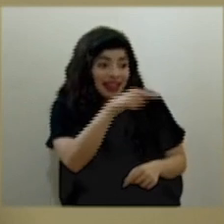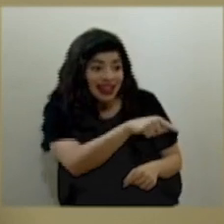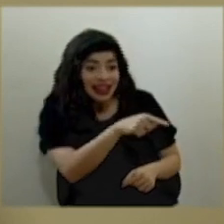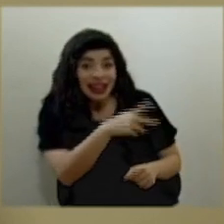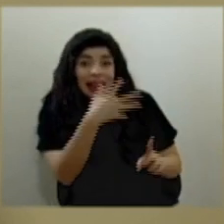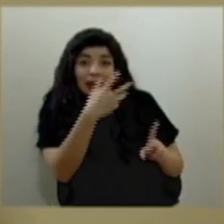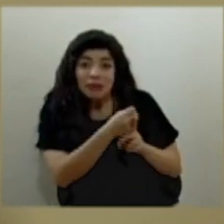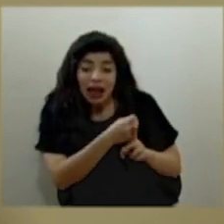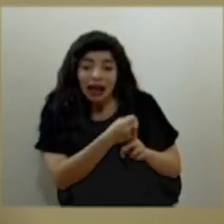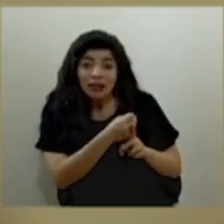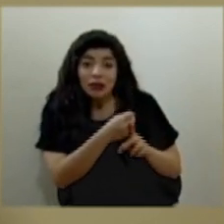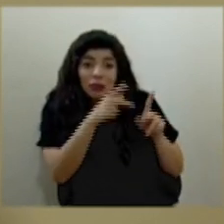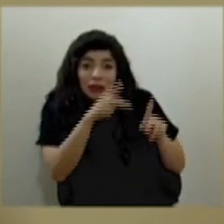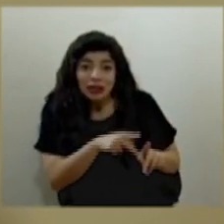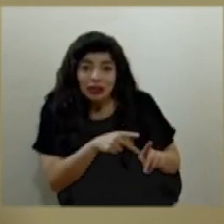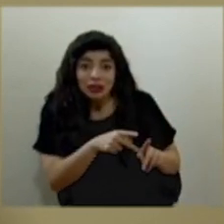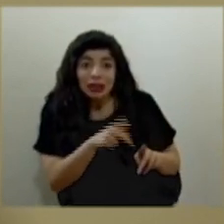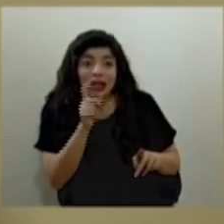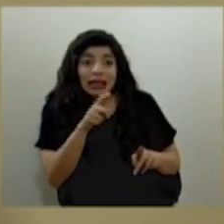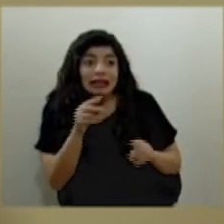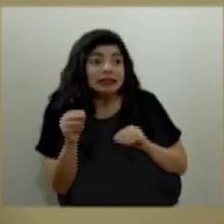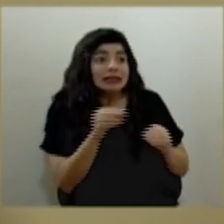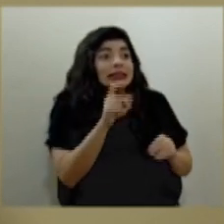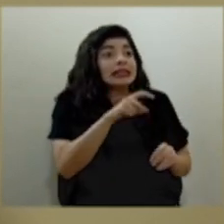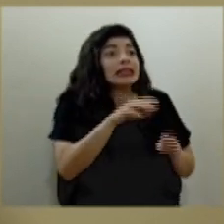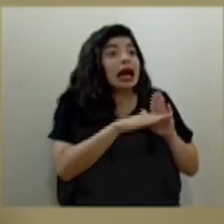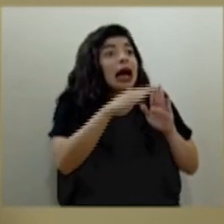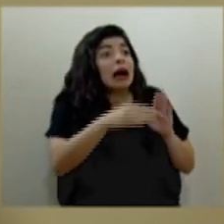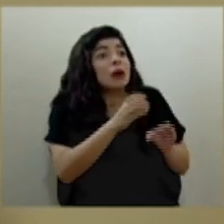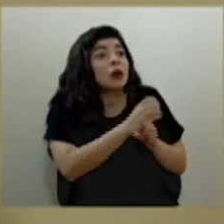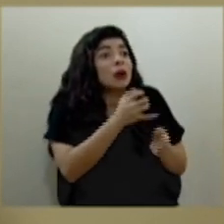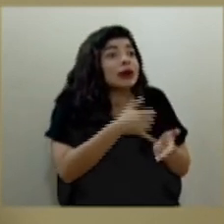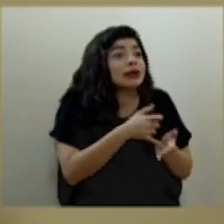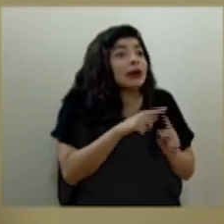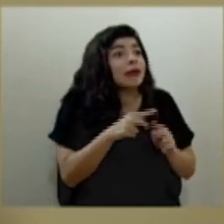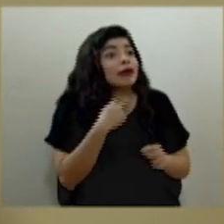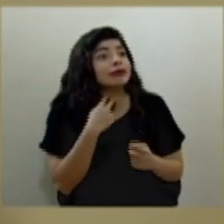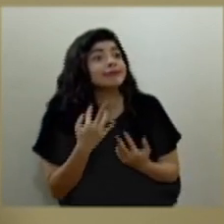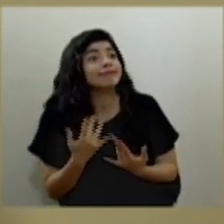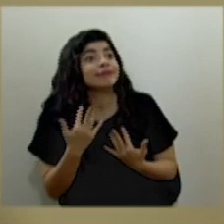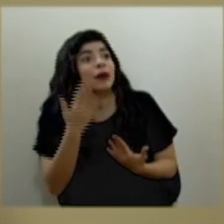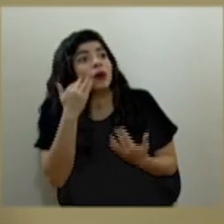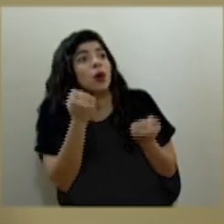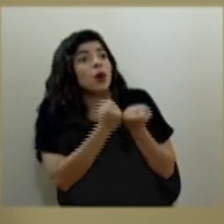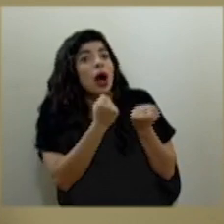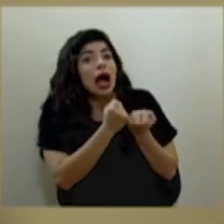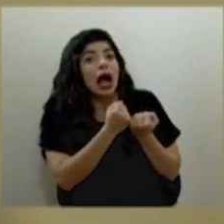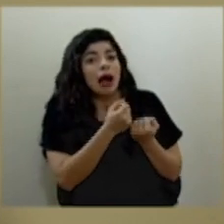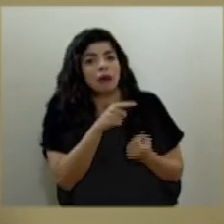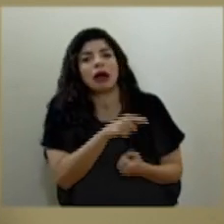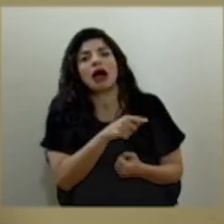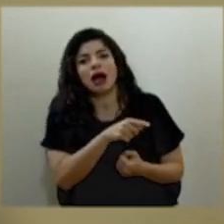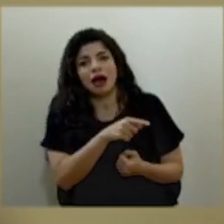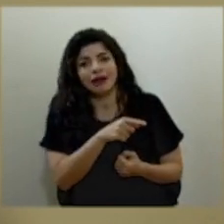se afectan y terminan necesitando esa cama de UCI y teniendo que esperar porque no hay campo o